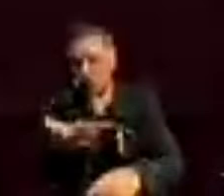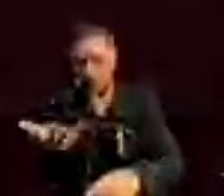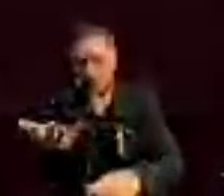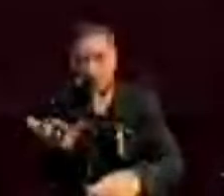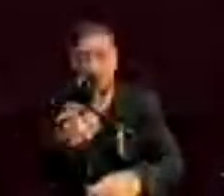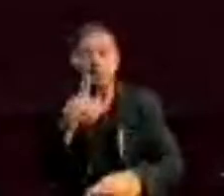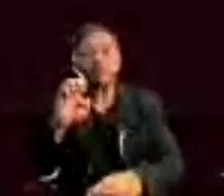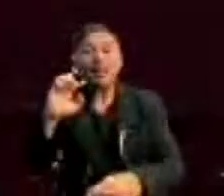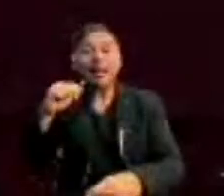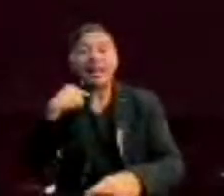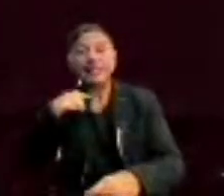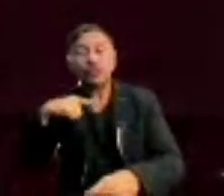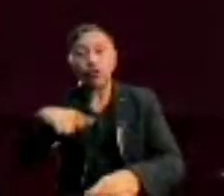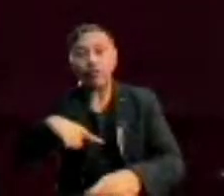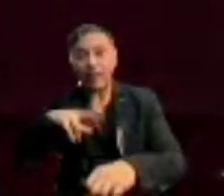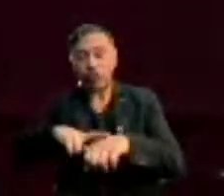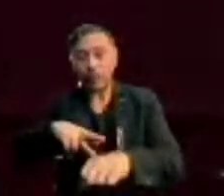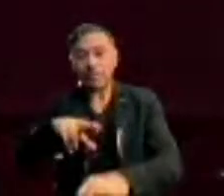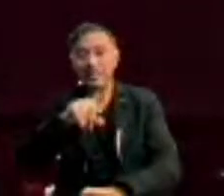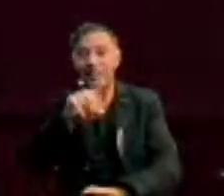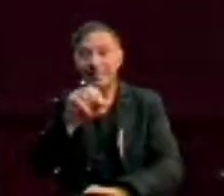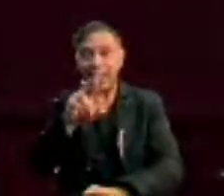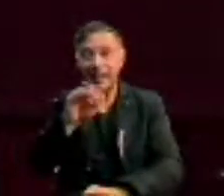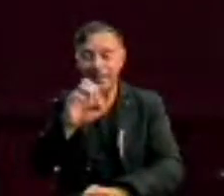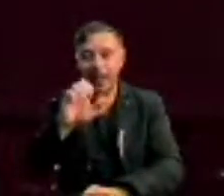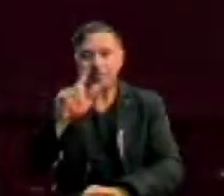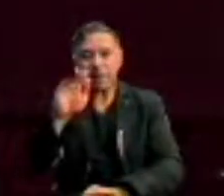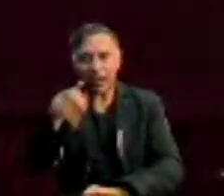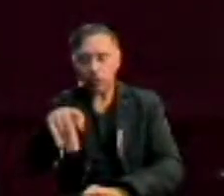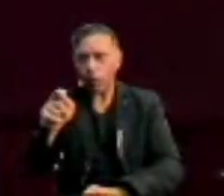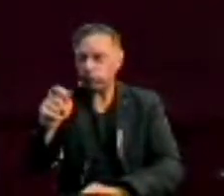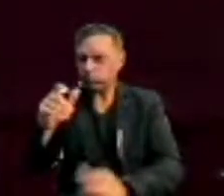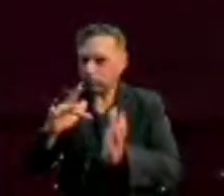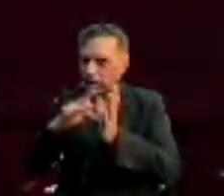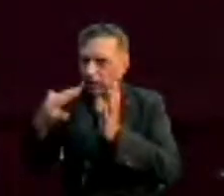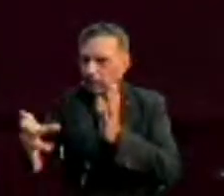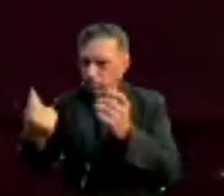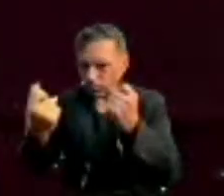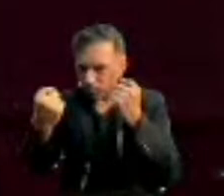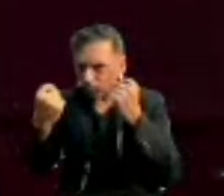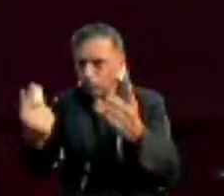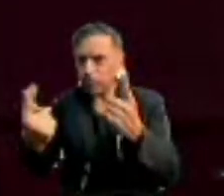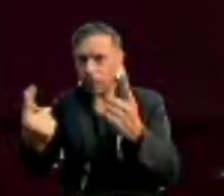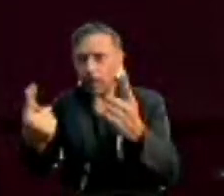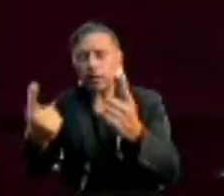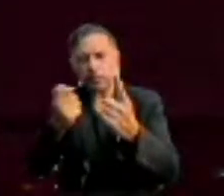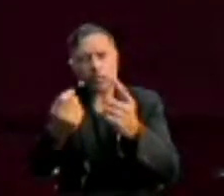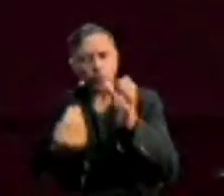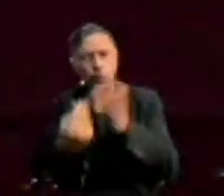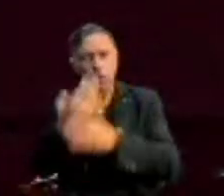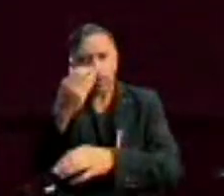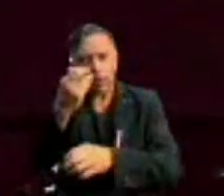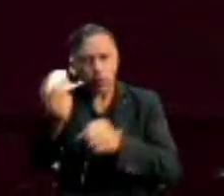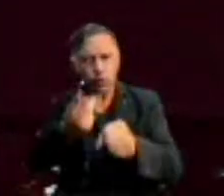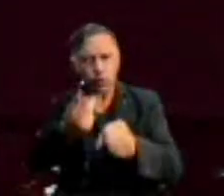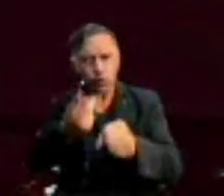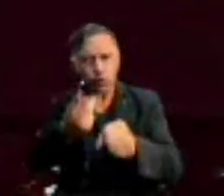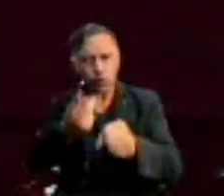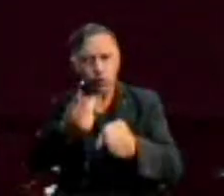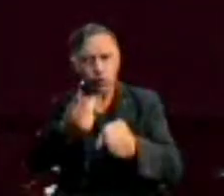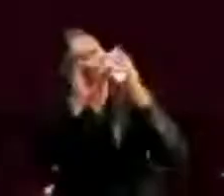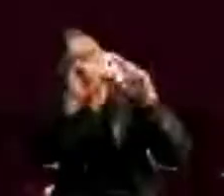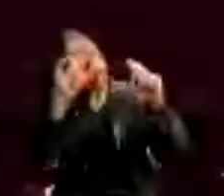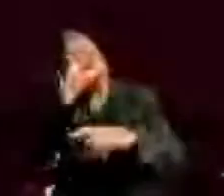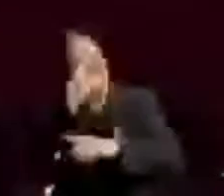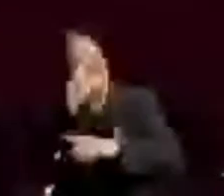exgobernador Alfredo Sara Terrán es dar una nueva oportunidad para retomar el camino del diálogo, la democracia,